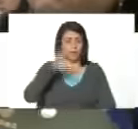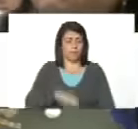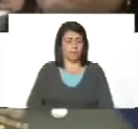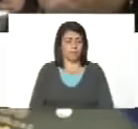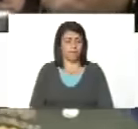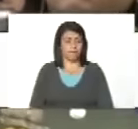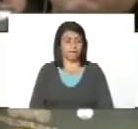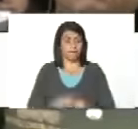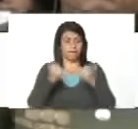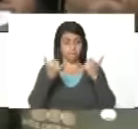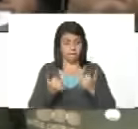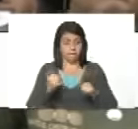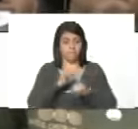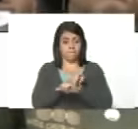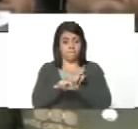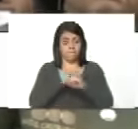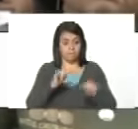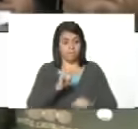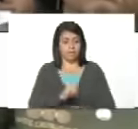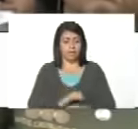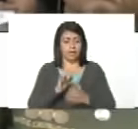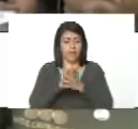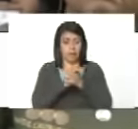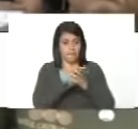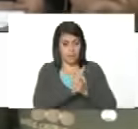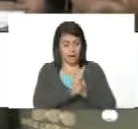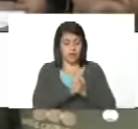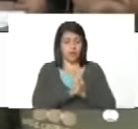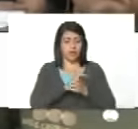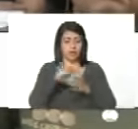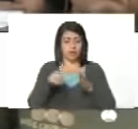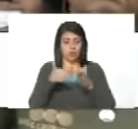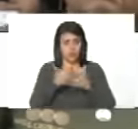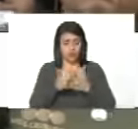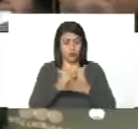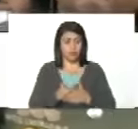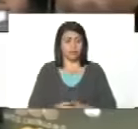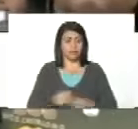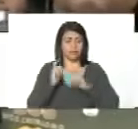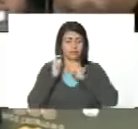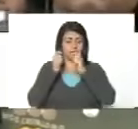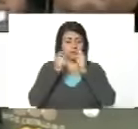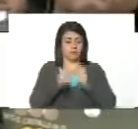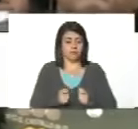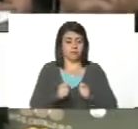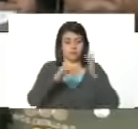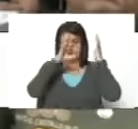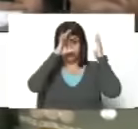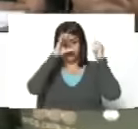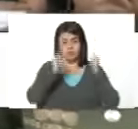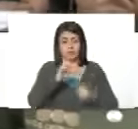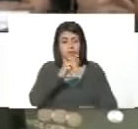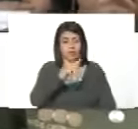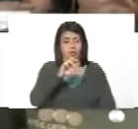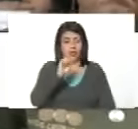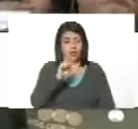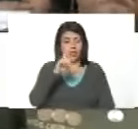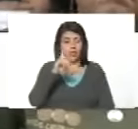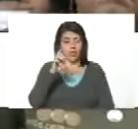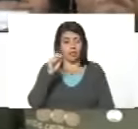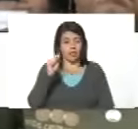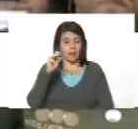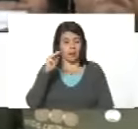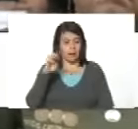país. Y ya para concluir, queridos compañeros y queridas compañeras, La designación del embajador Radamés Gómez Azuaje